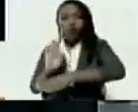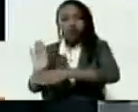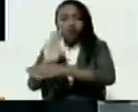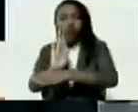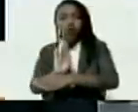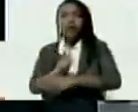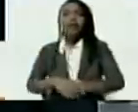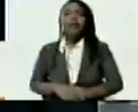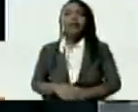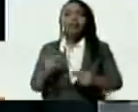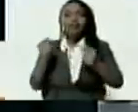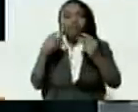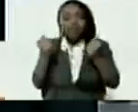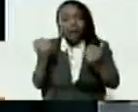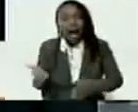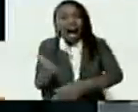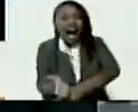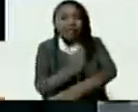efectivas a tiempo.